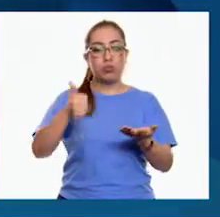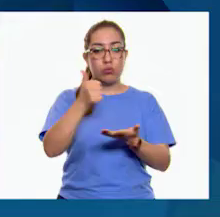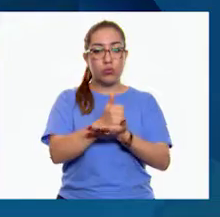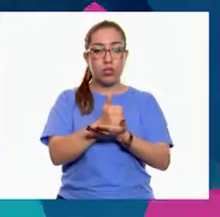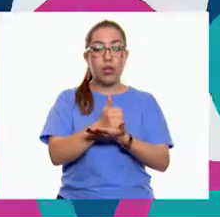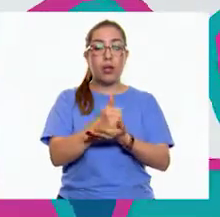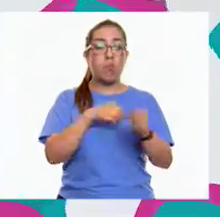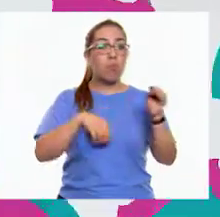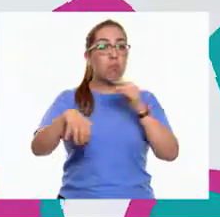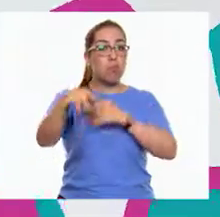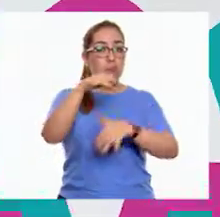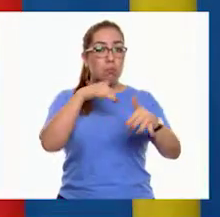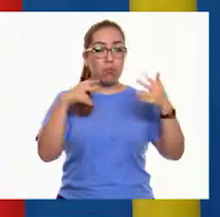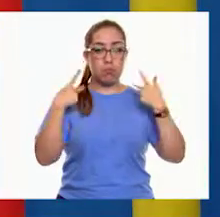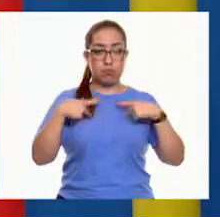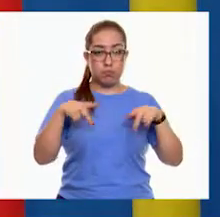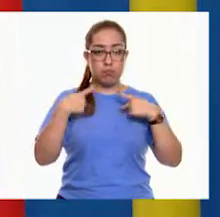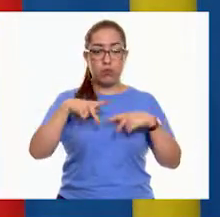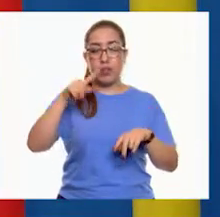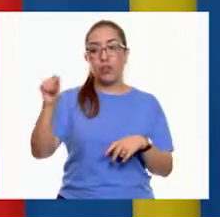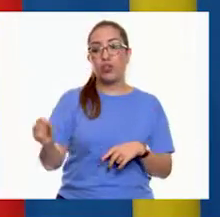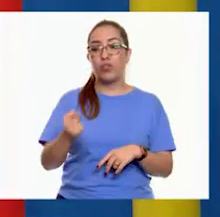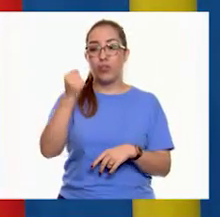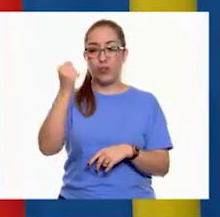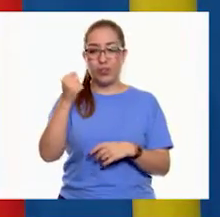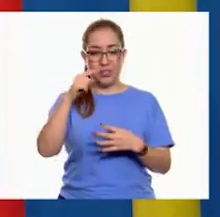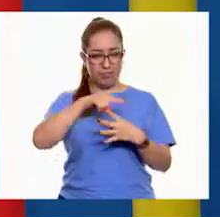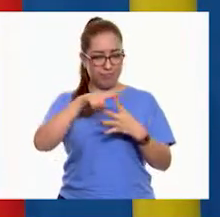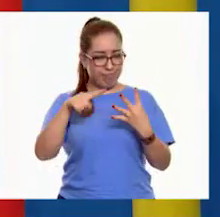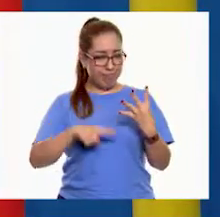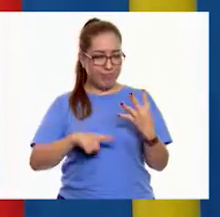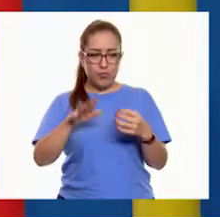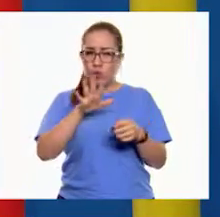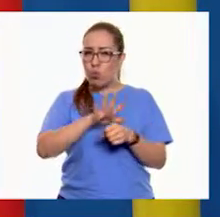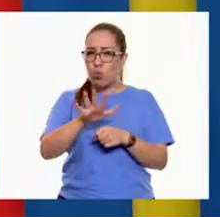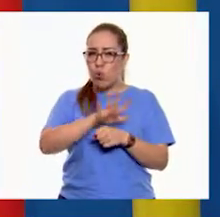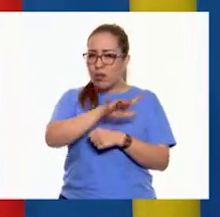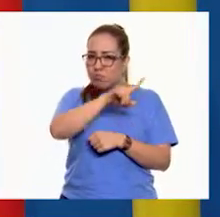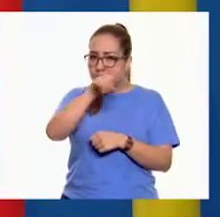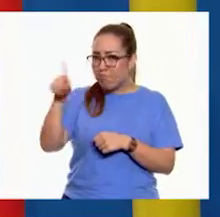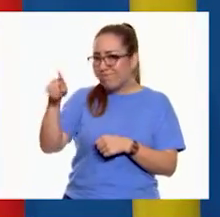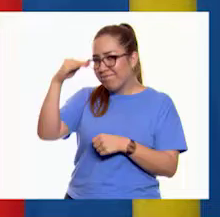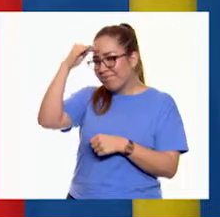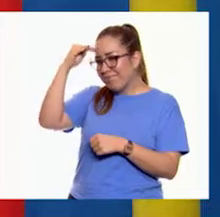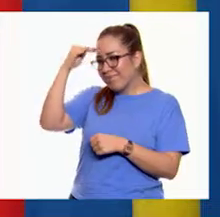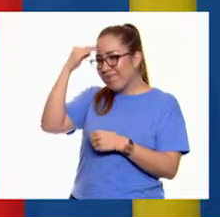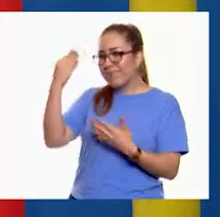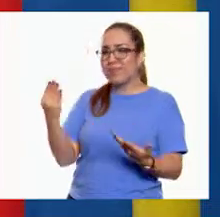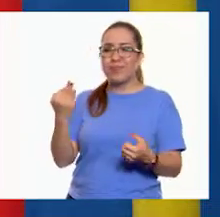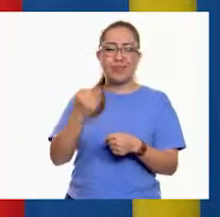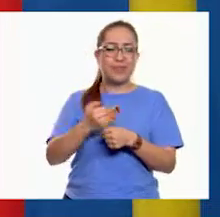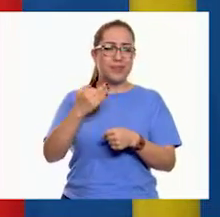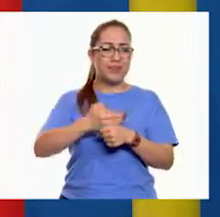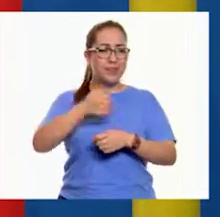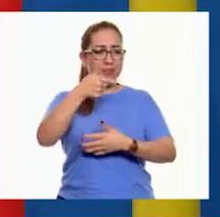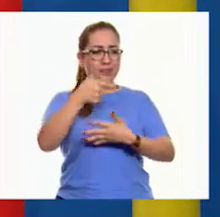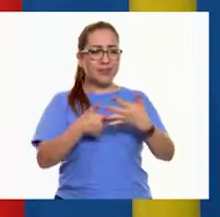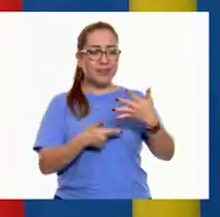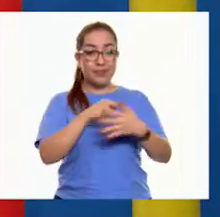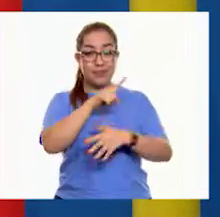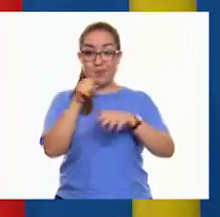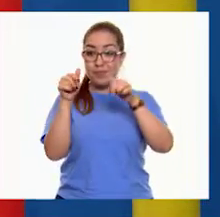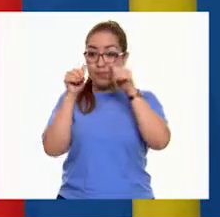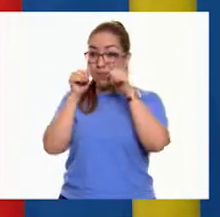tecnología. ¿Cuáles creen que sean los acontecimientos que vayan a aparecer en esta lista? Pongan mucha atención